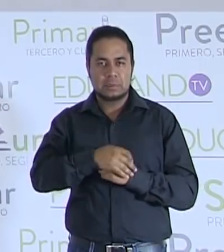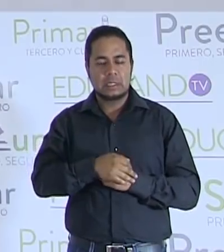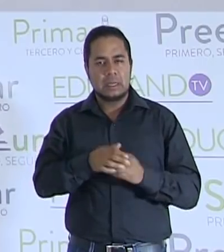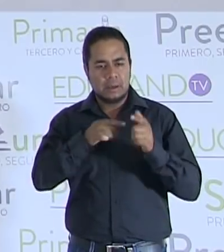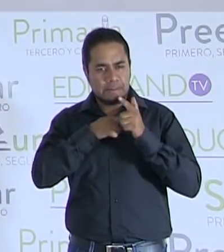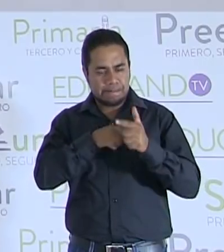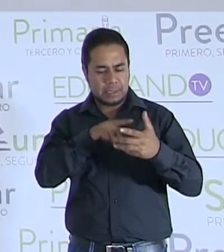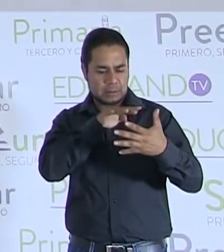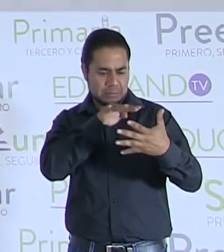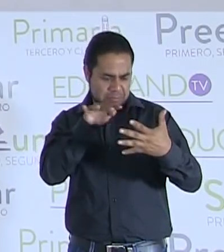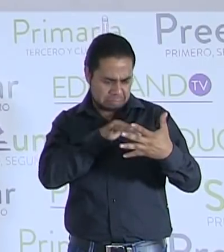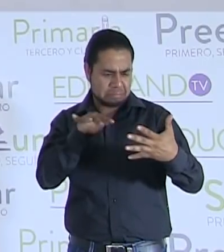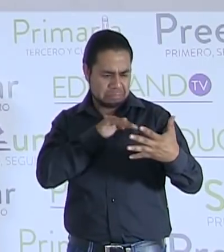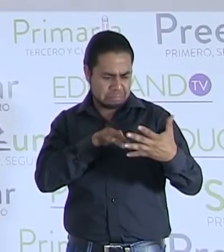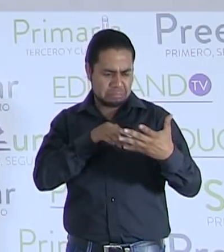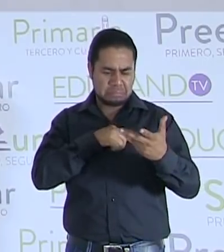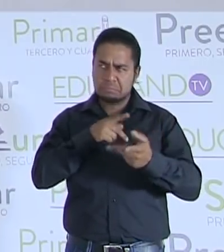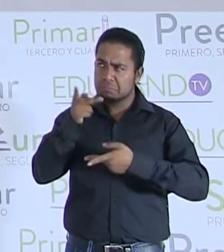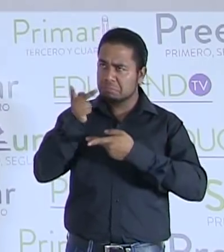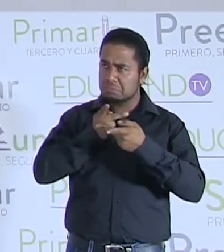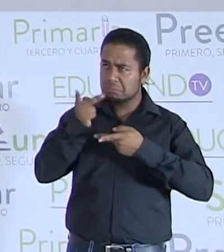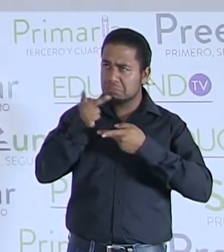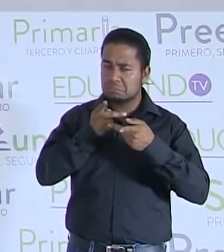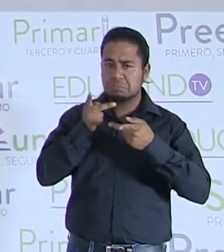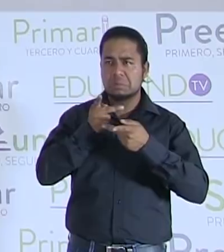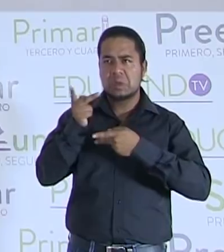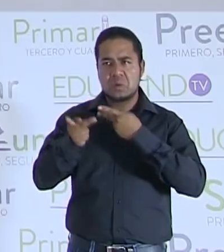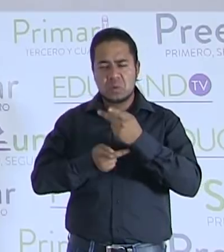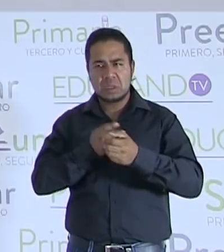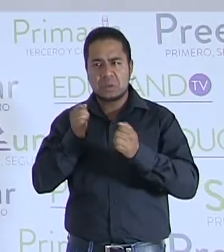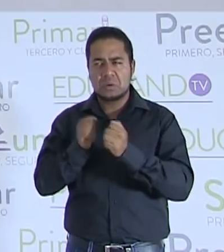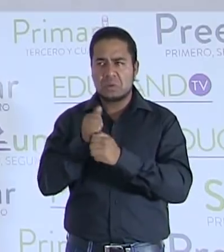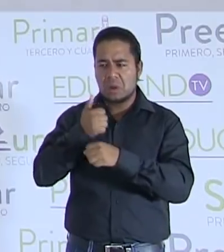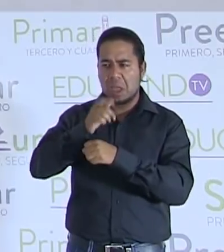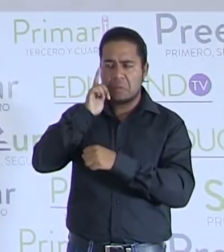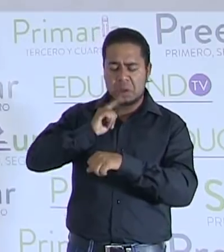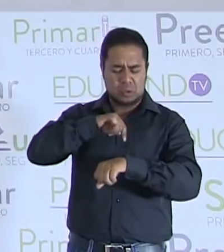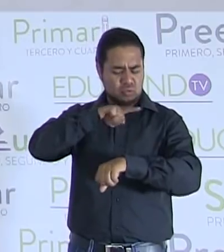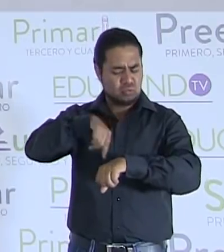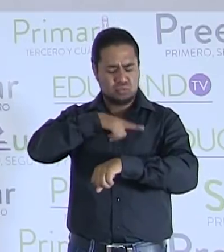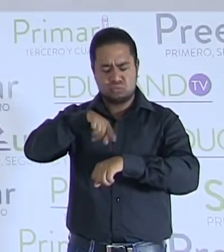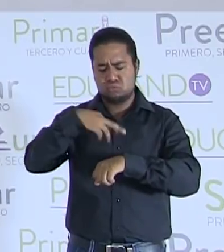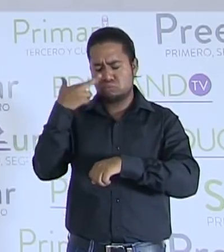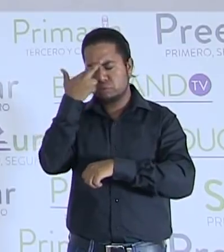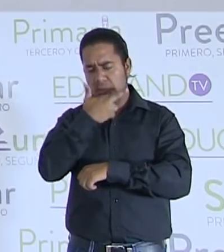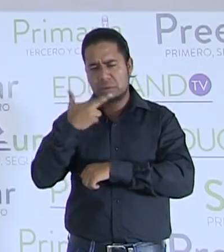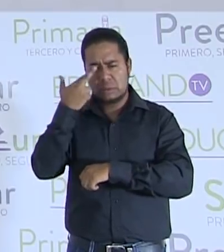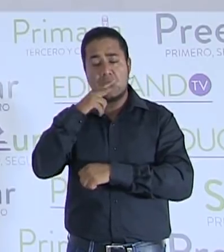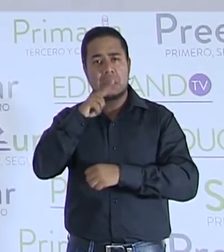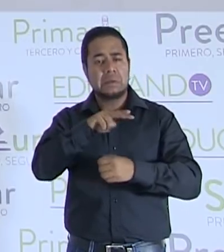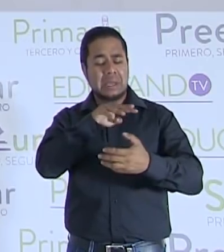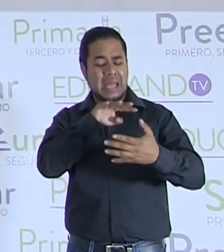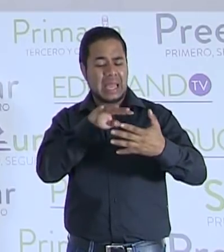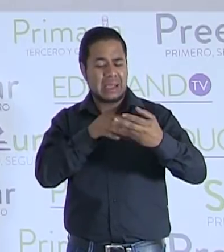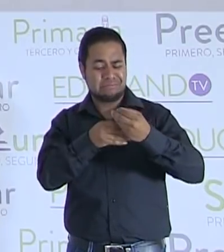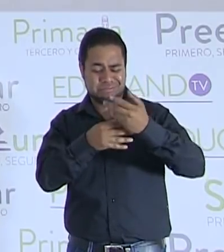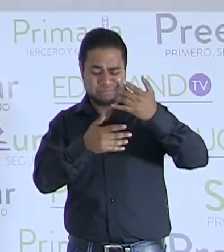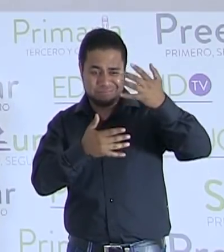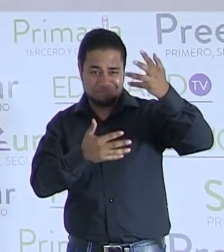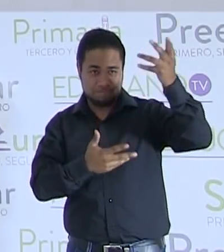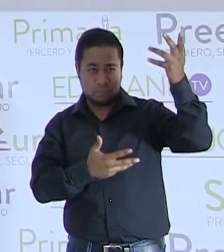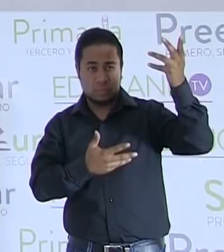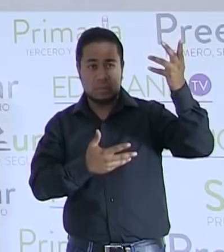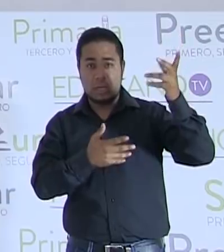Continuamos leyendo y comentando los refranes durante varias horas. Había tantos que ese día no acabamos